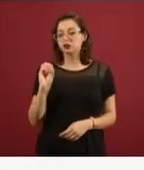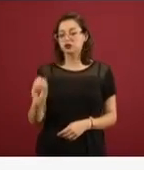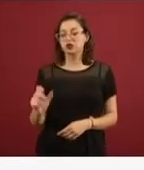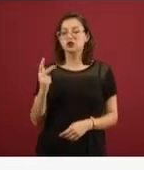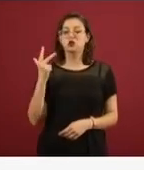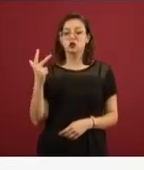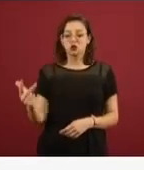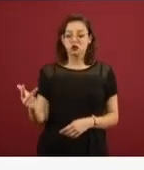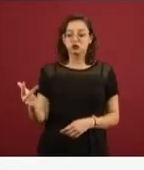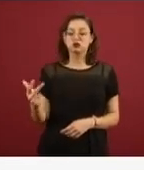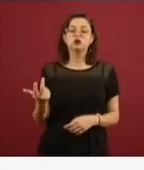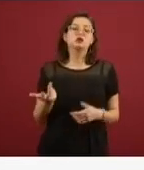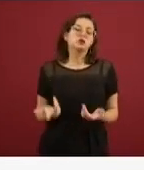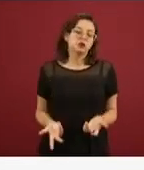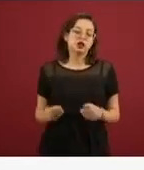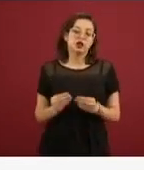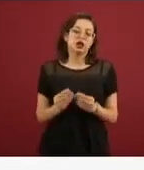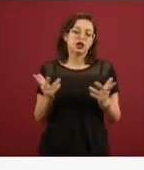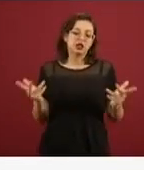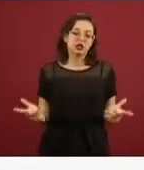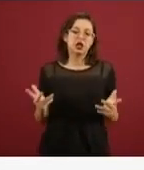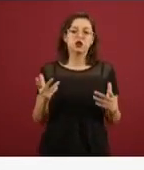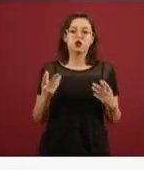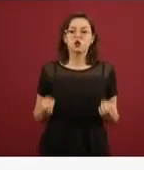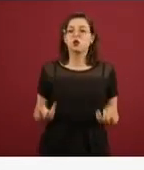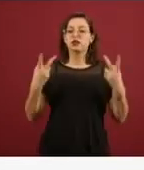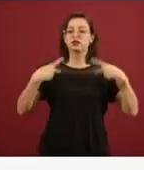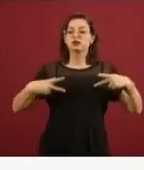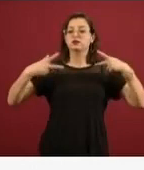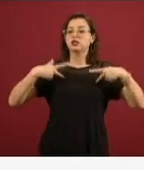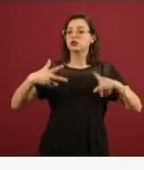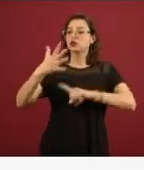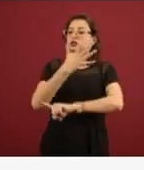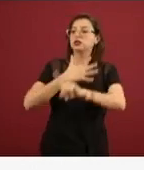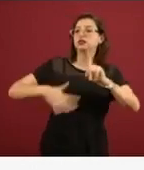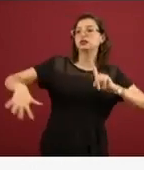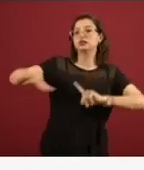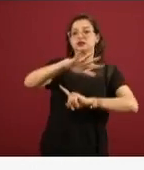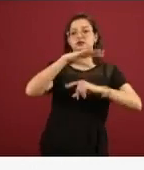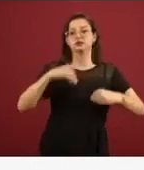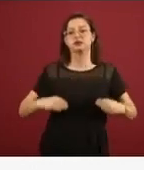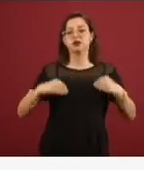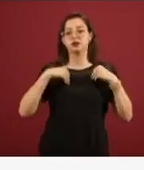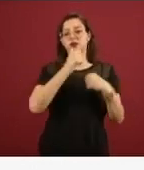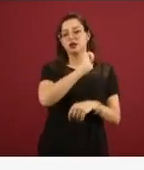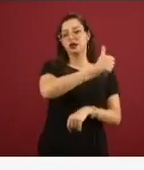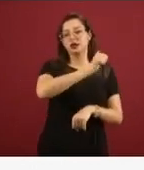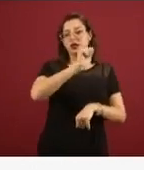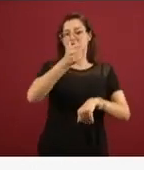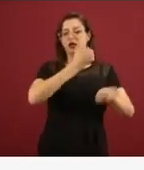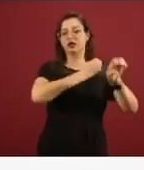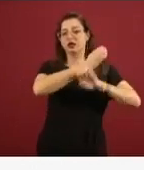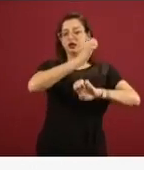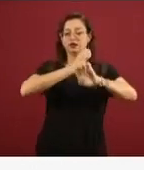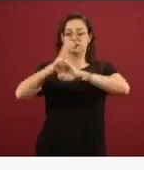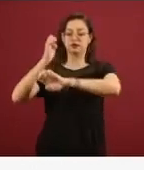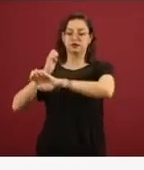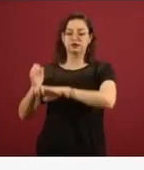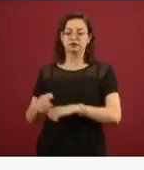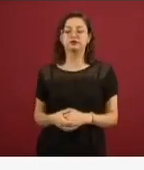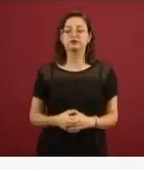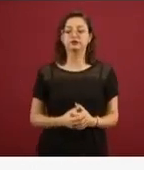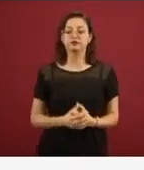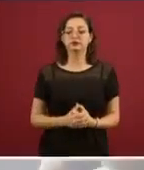tiene que ver lógicamente con la base poblacional en función de la cantidad de personas que residen en una entidad